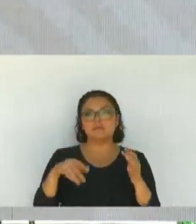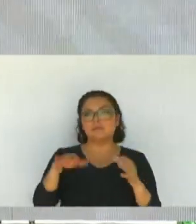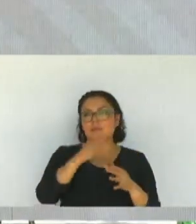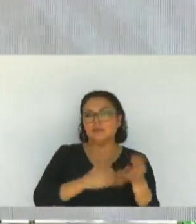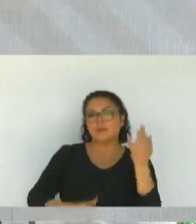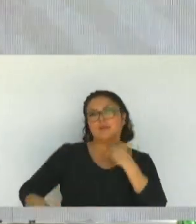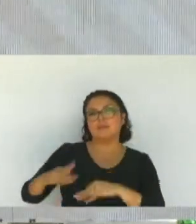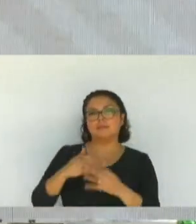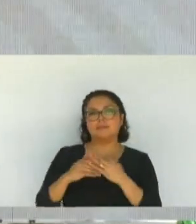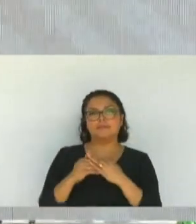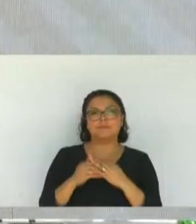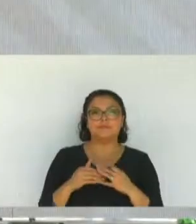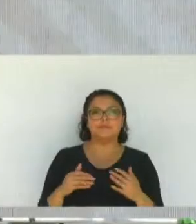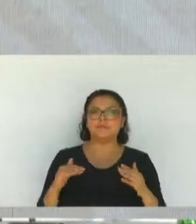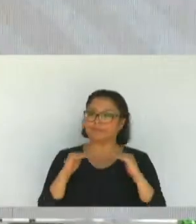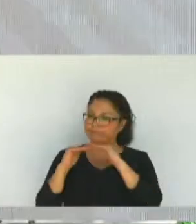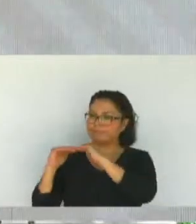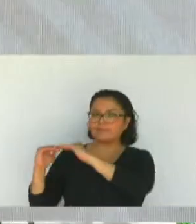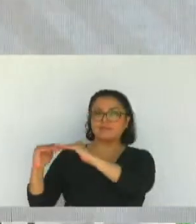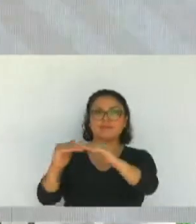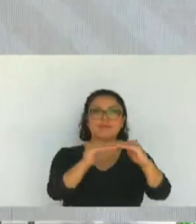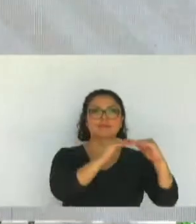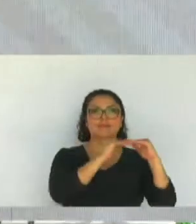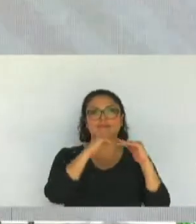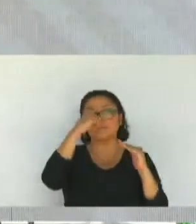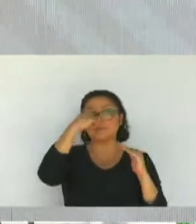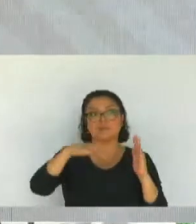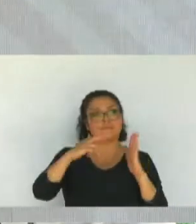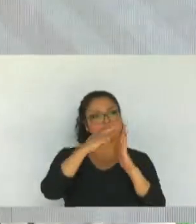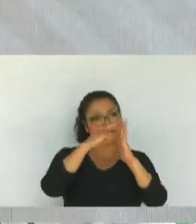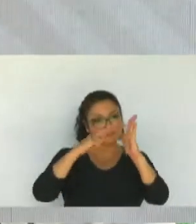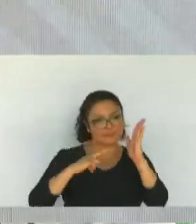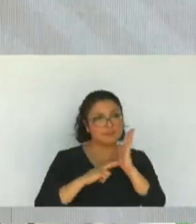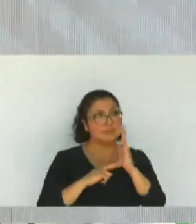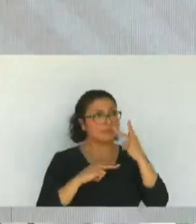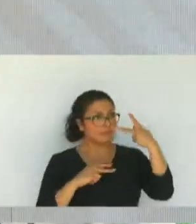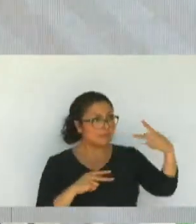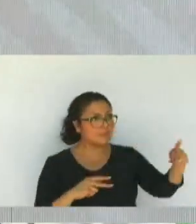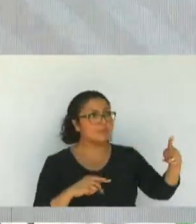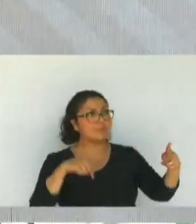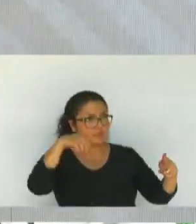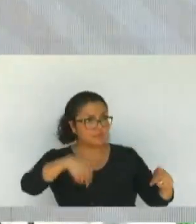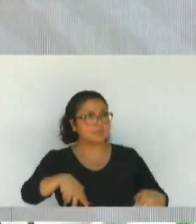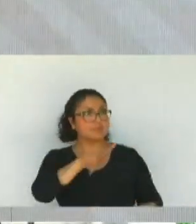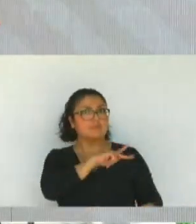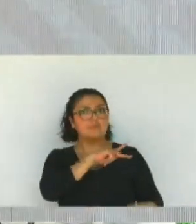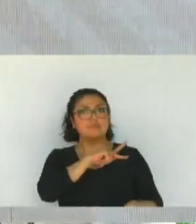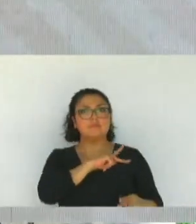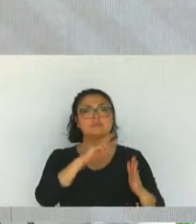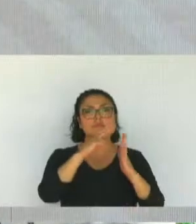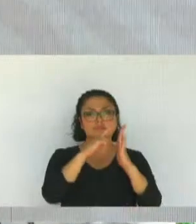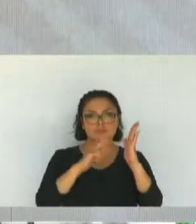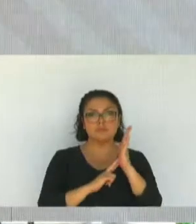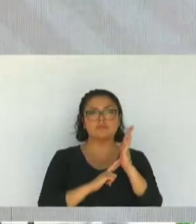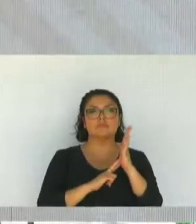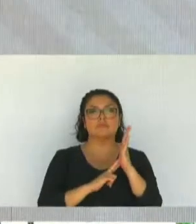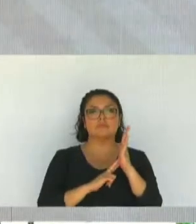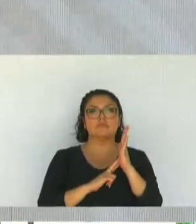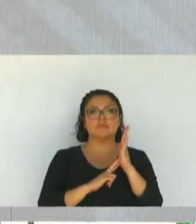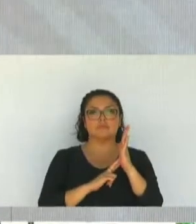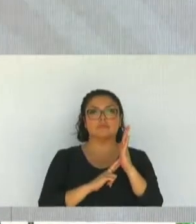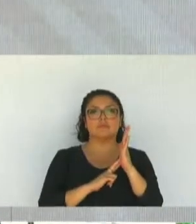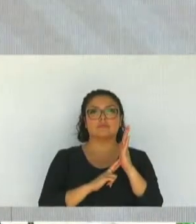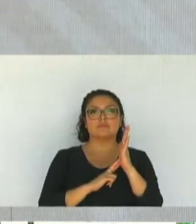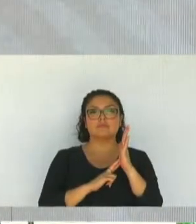todos tuvieran los mismos estándares que tienen las grandes empresas como aquí, como Peñoles y con muchos de quienes están aquí